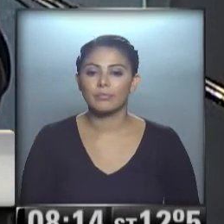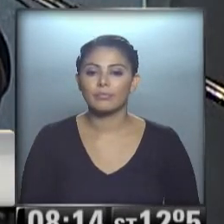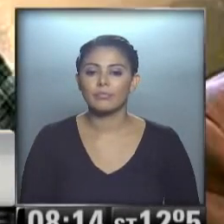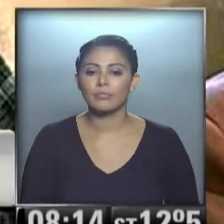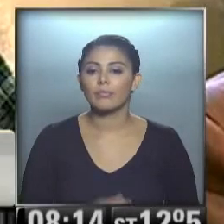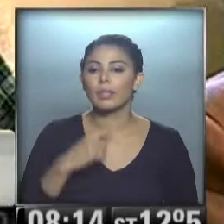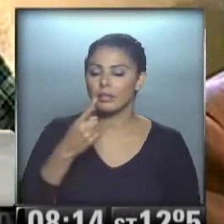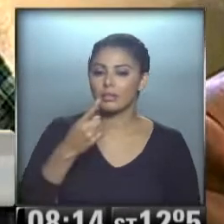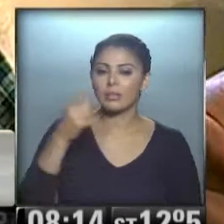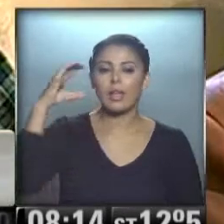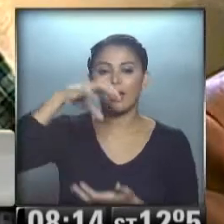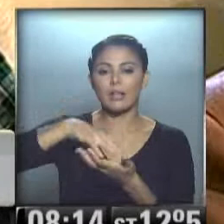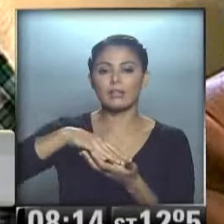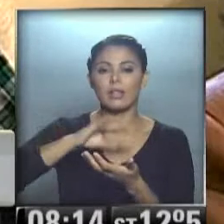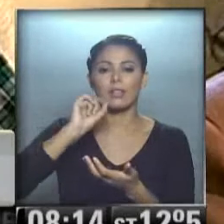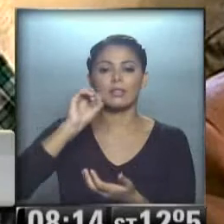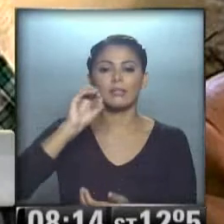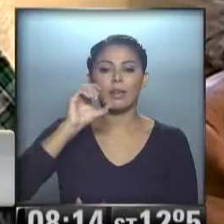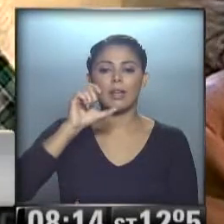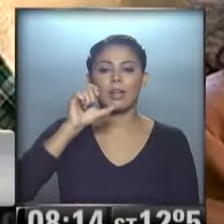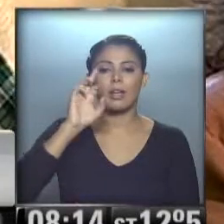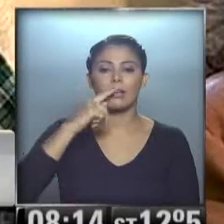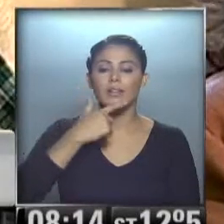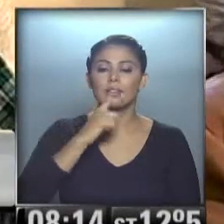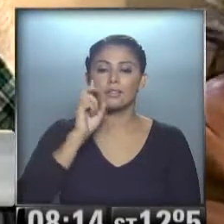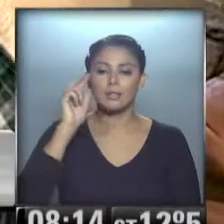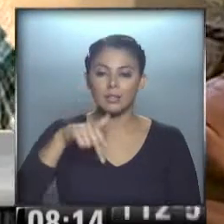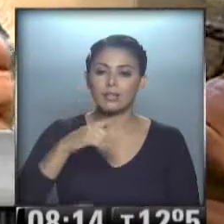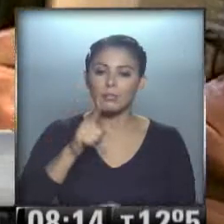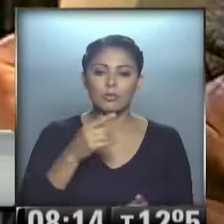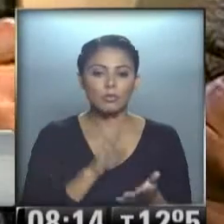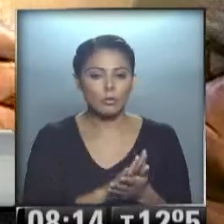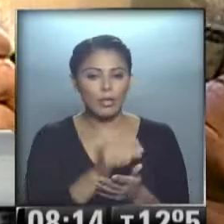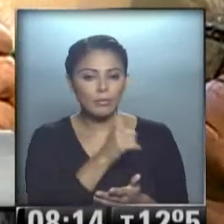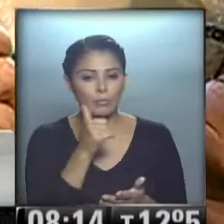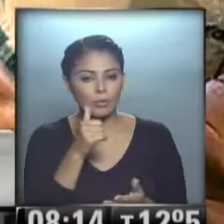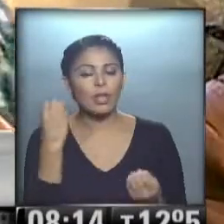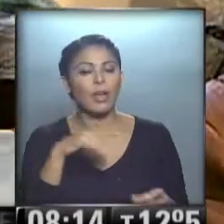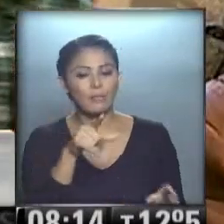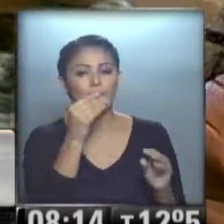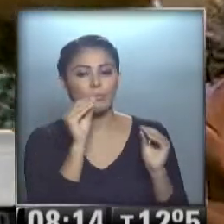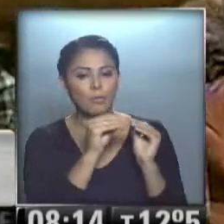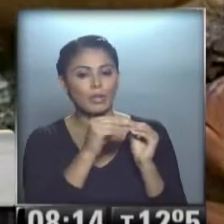Ministro de la Agencia DIN, Cristian Camblor, también sobre medicamentos, acota el colega.